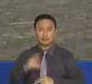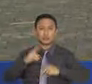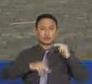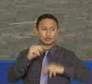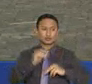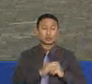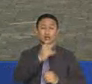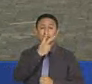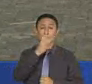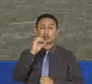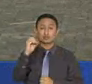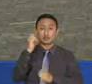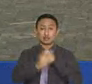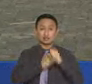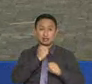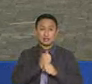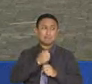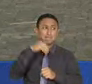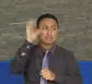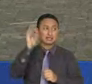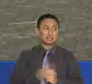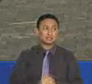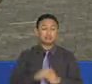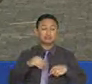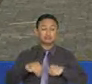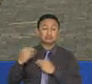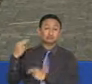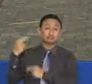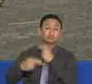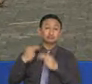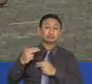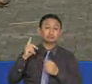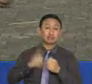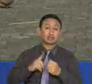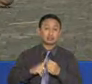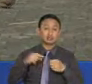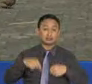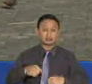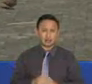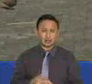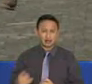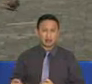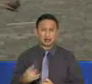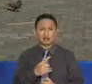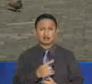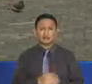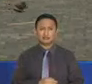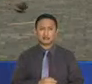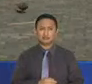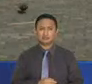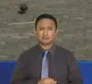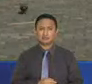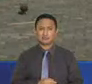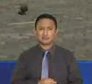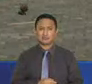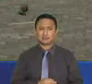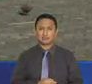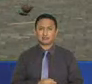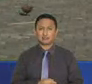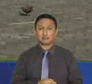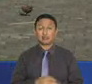doscientos años también es parte de la historia de Quito marca precisamente esa ese